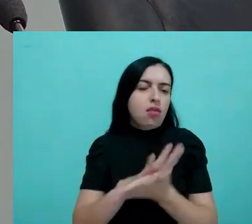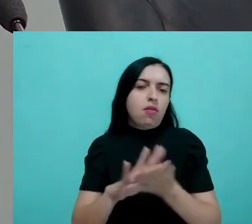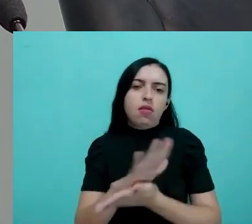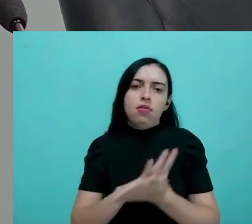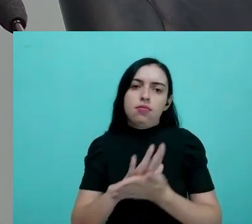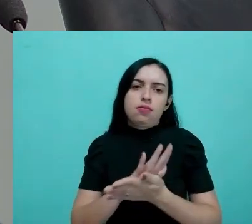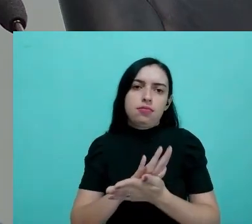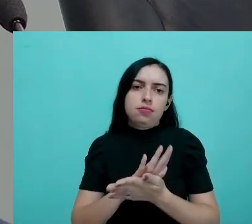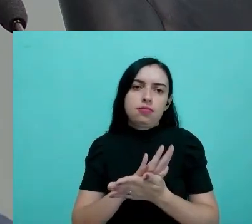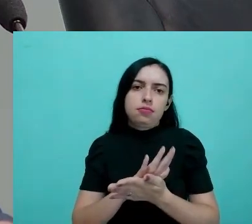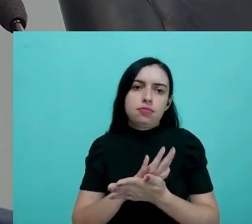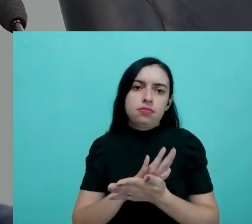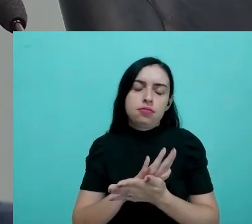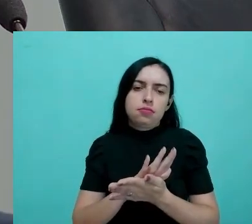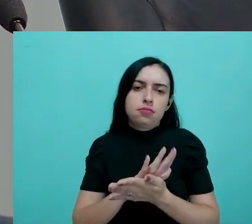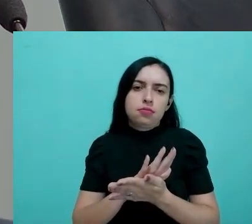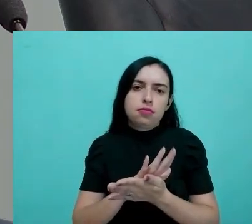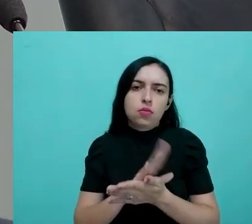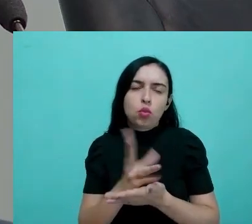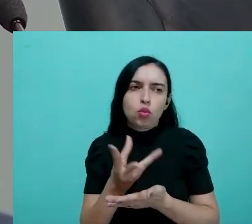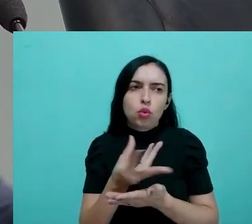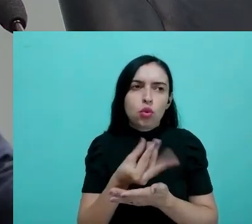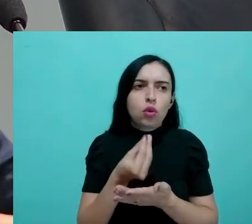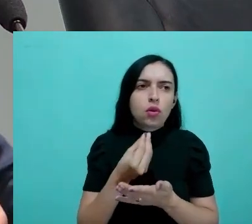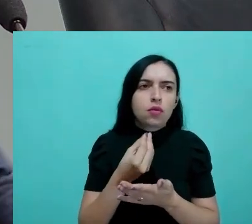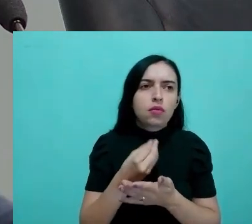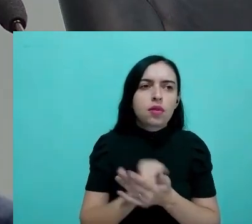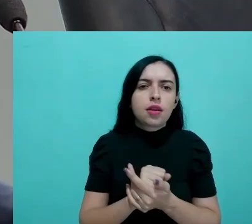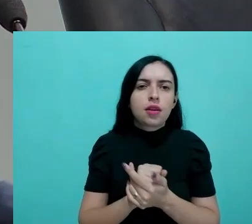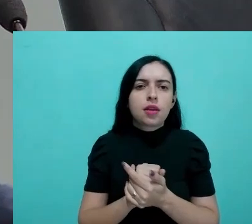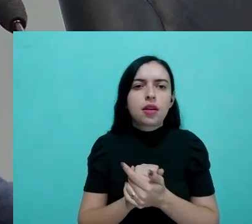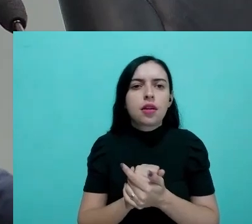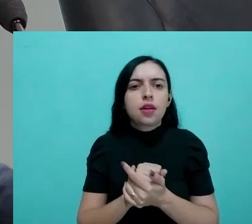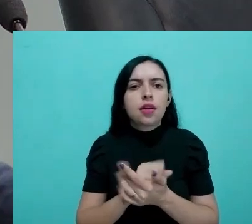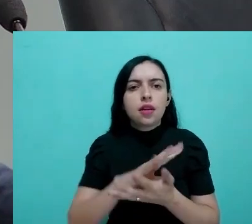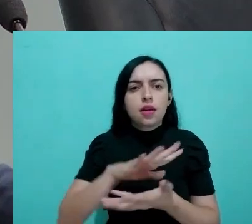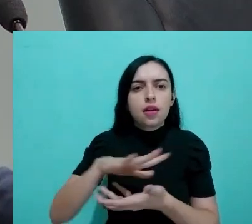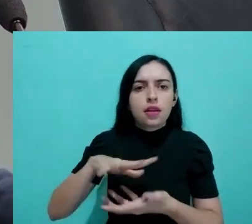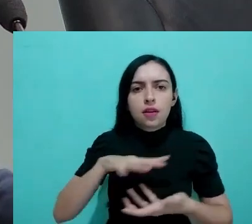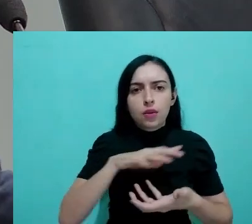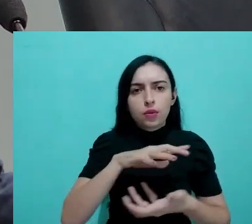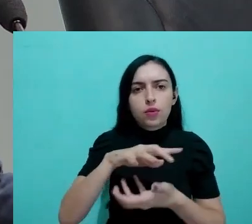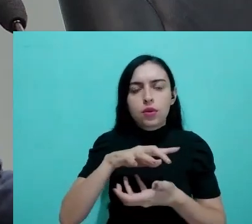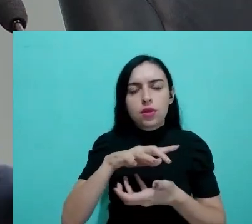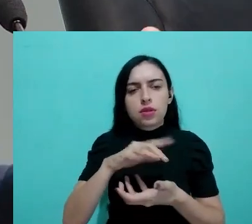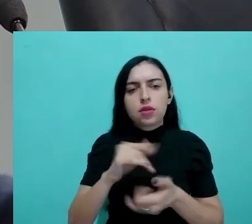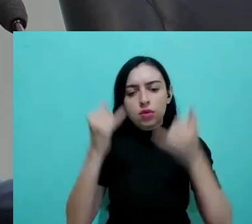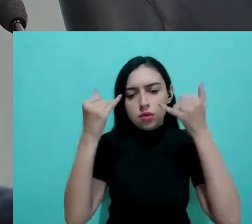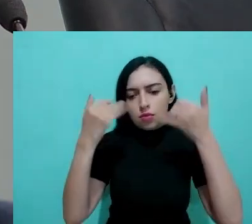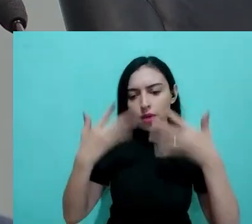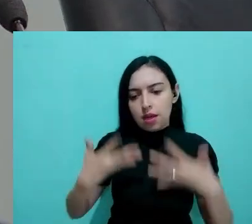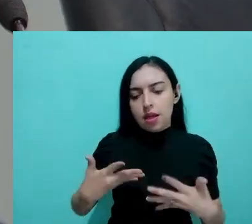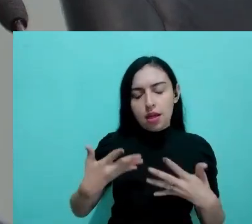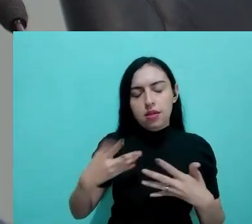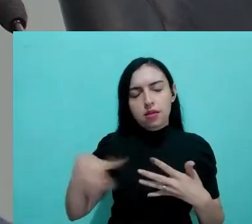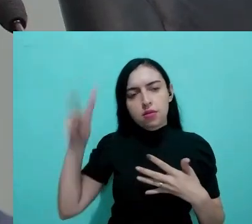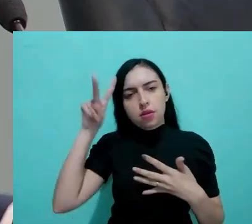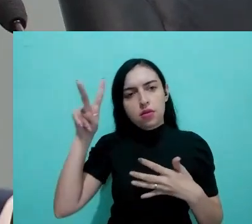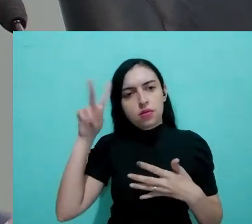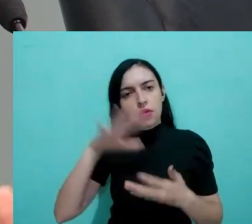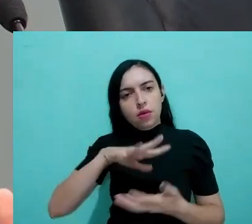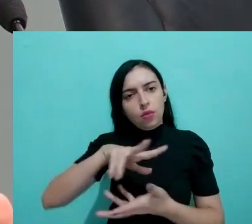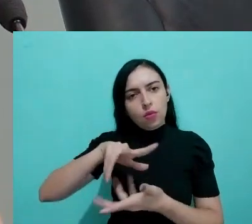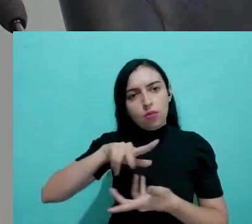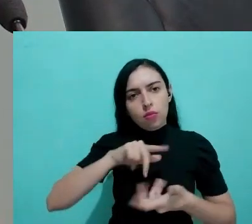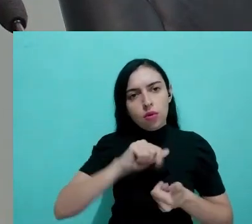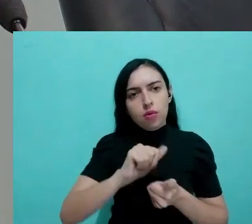es la paradoja de toda revolución, como lo ha apuntado Hannah Arendt, por ejemplo. Una revolución exitosa